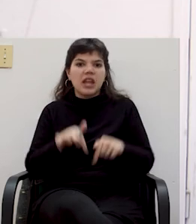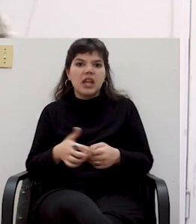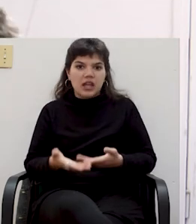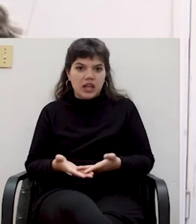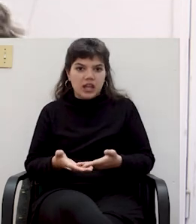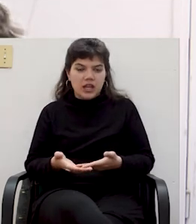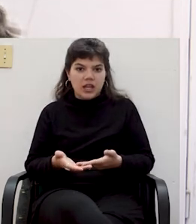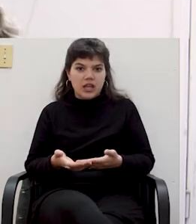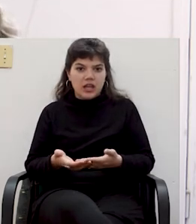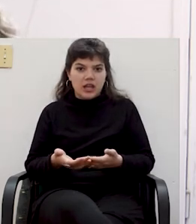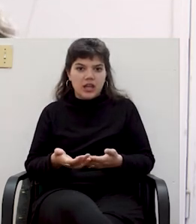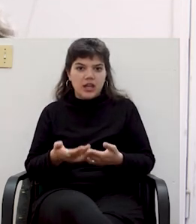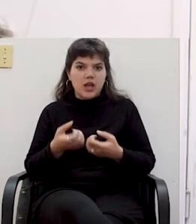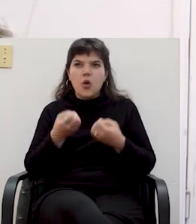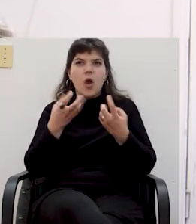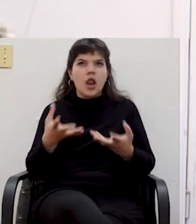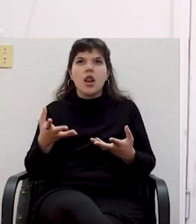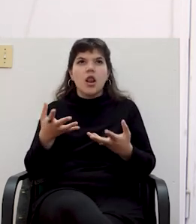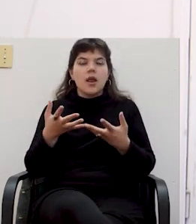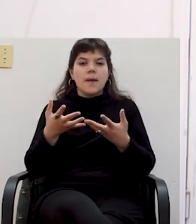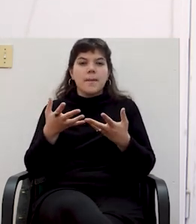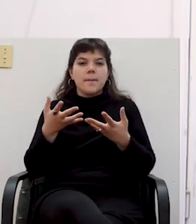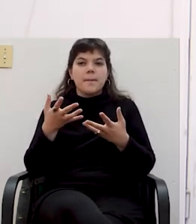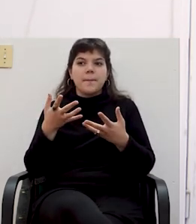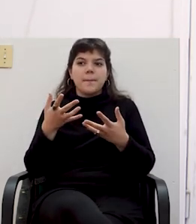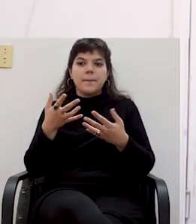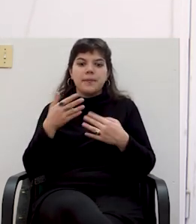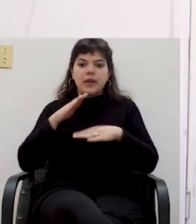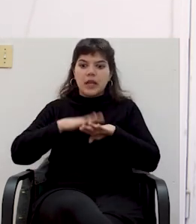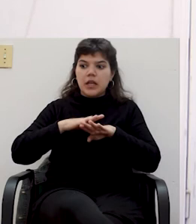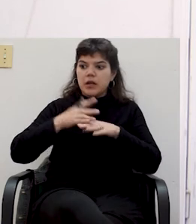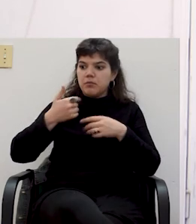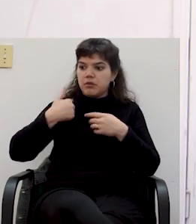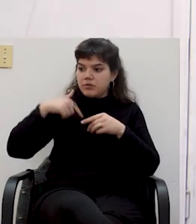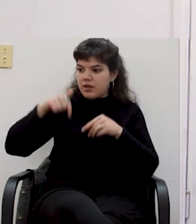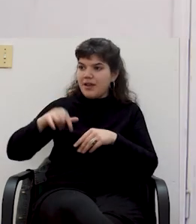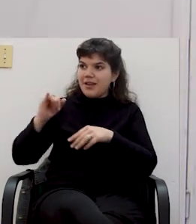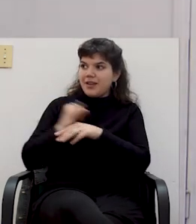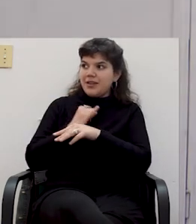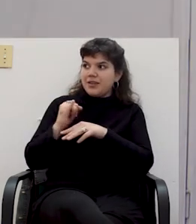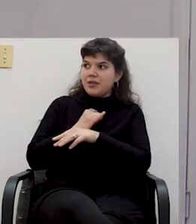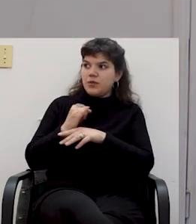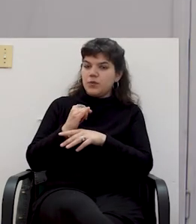sea, ¿cuál es la razón de ser del Instituto